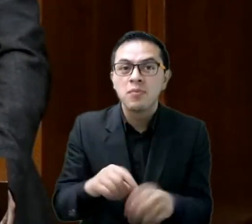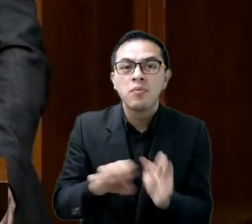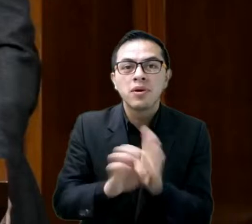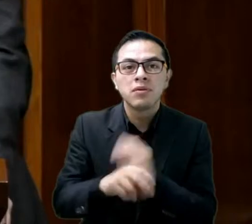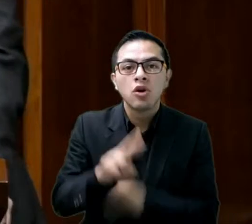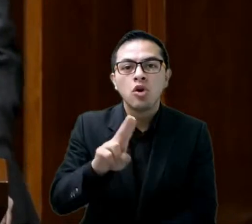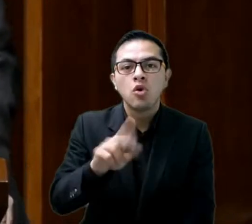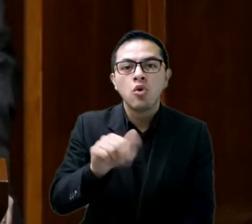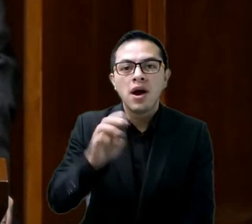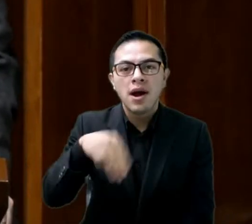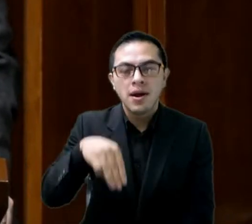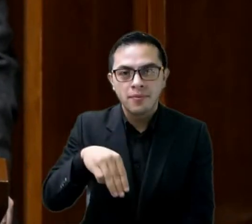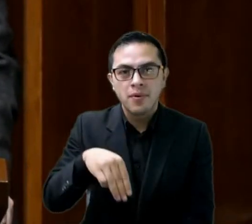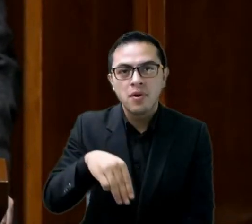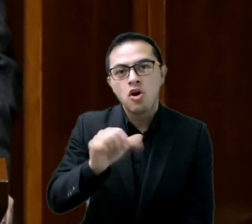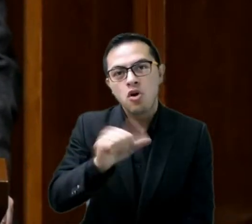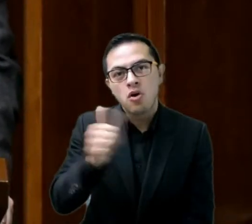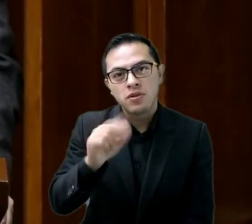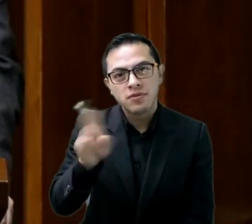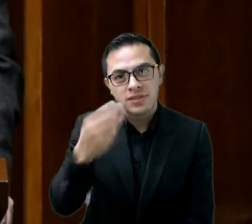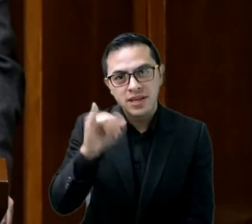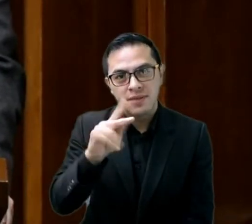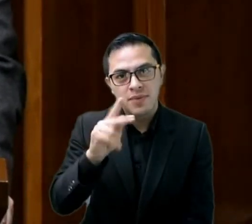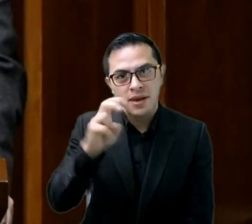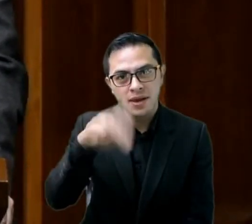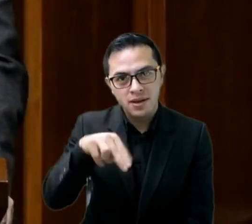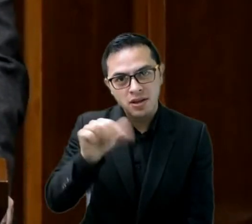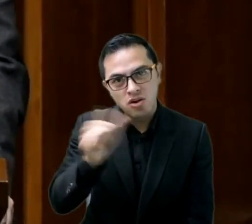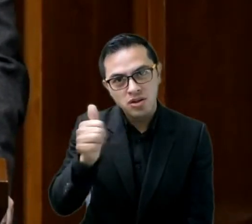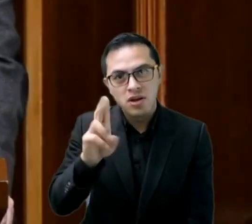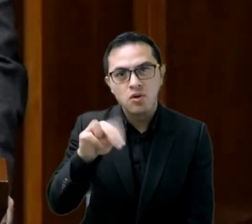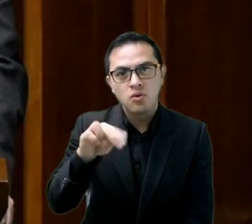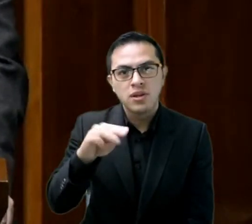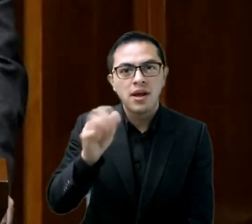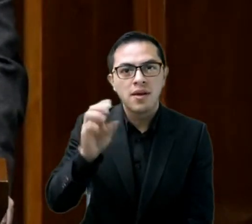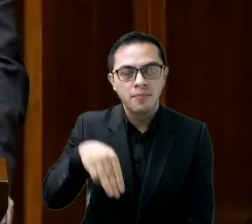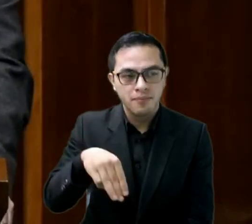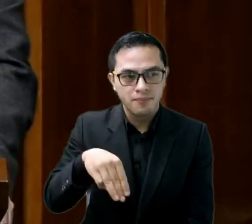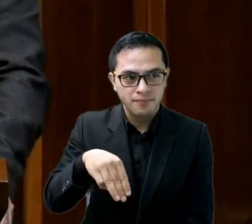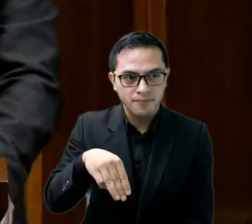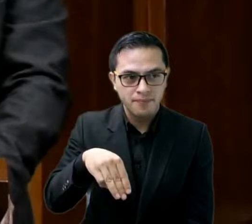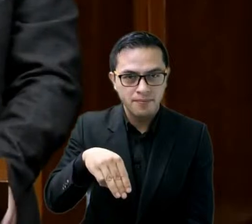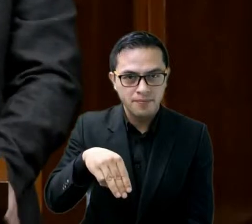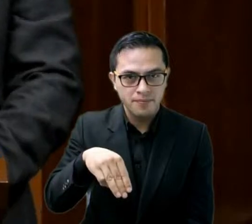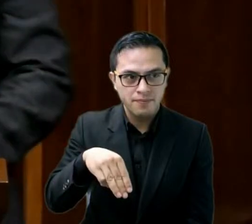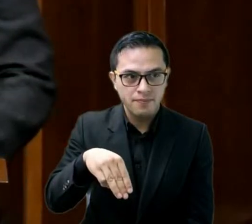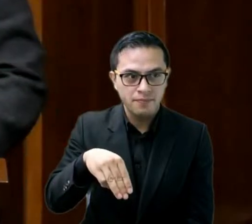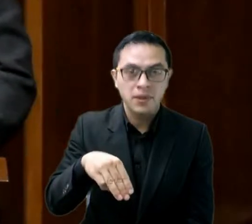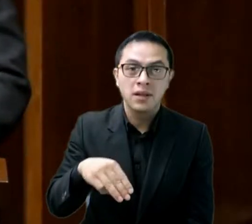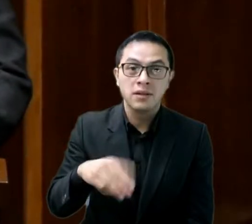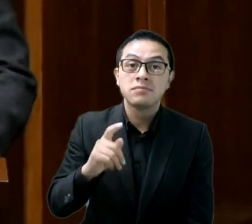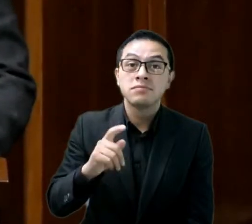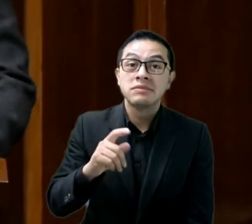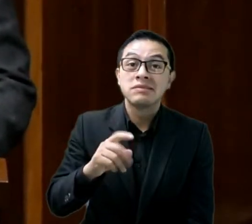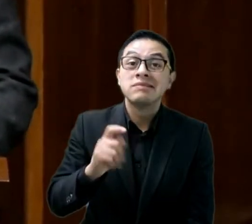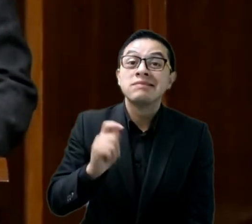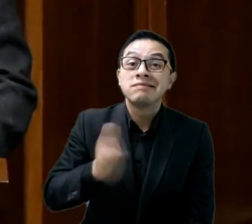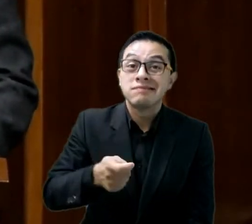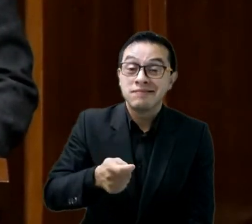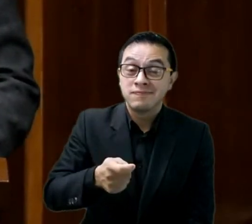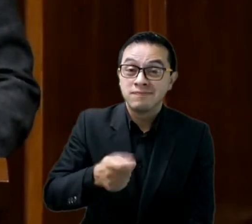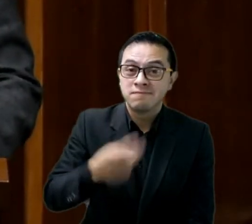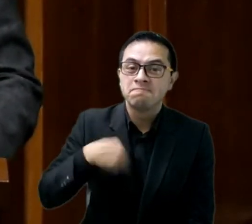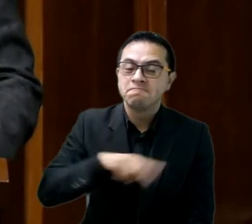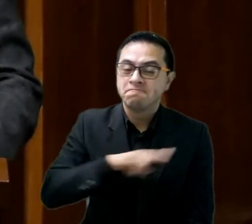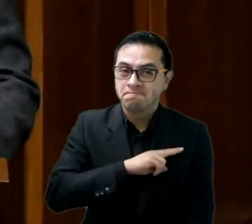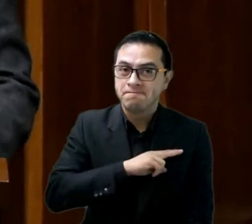el IPN y por la UNAM, sí, nuestra educación estaría